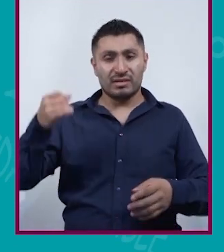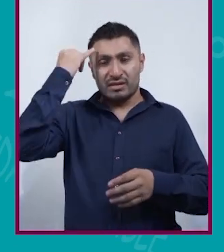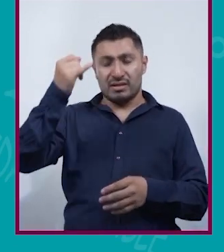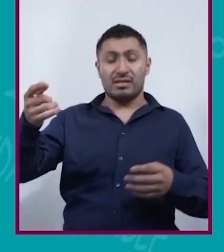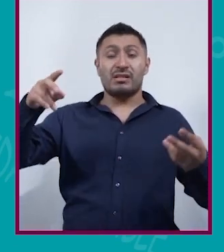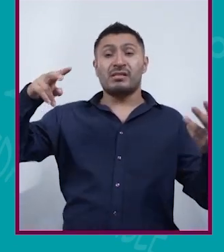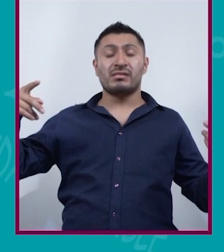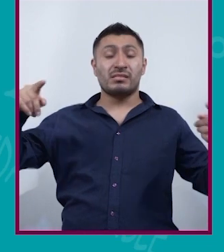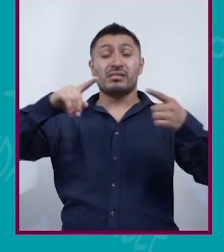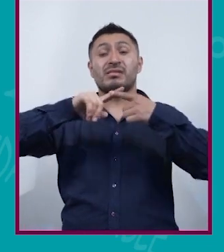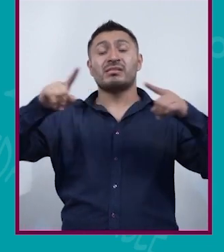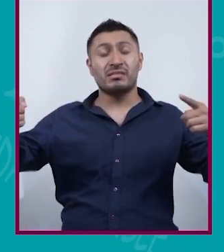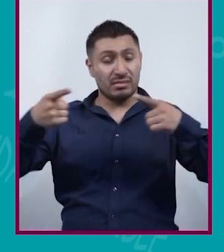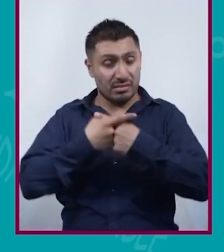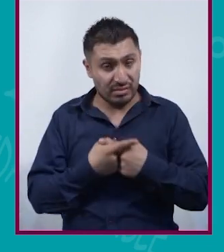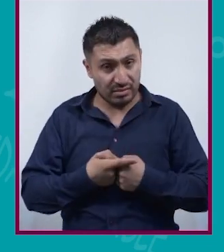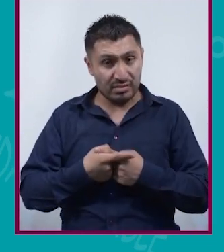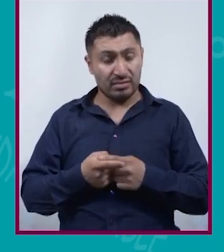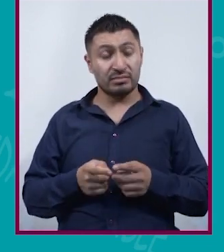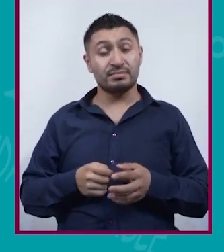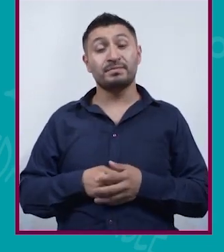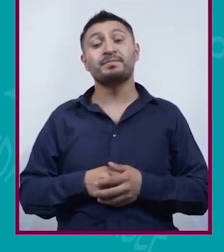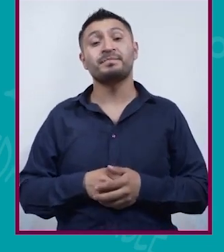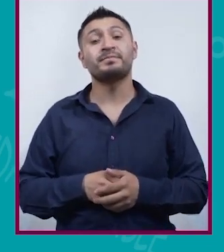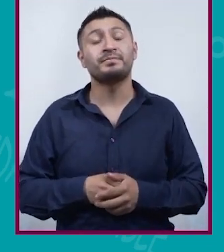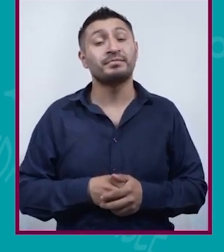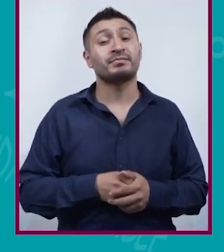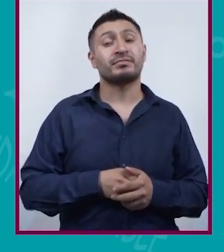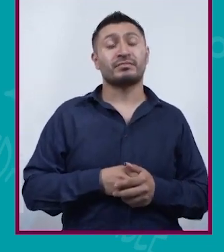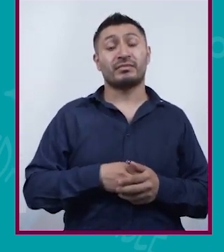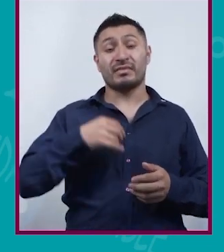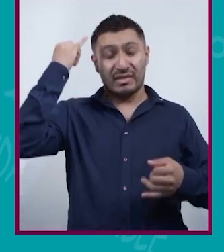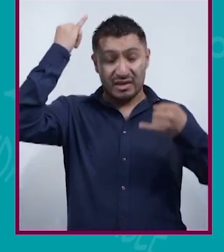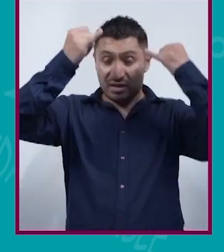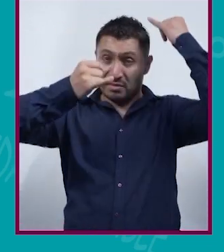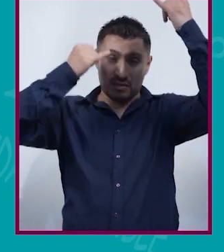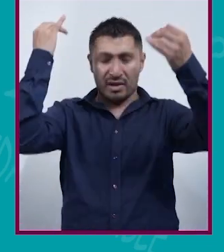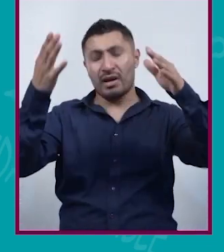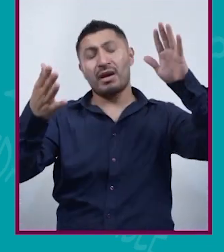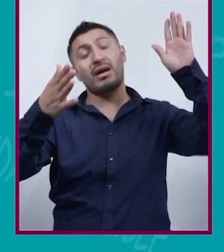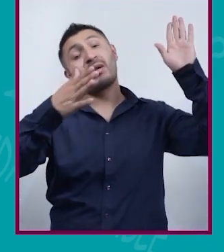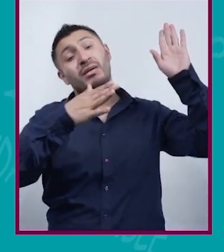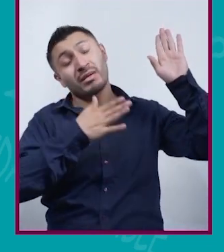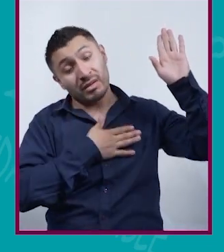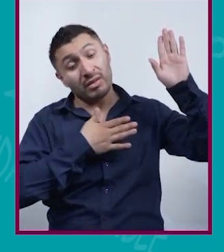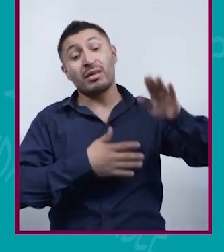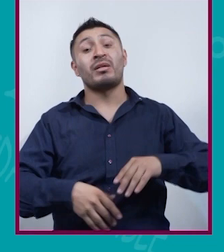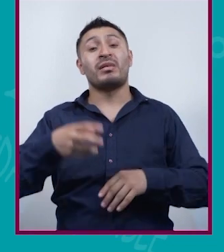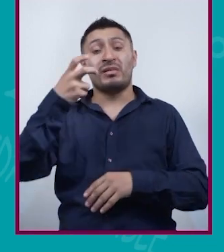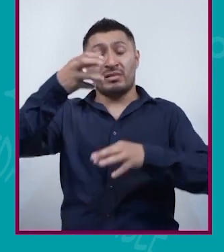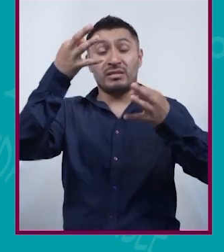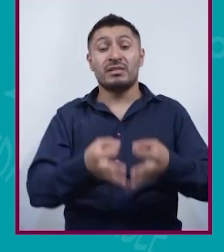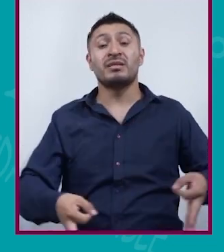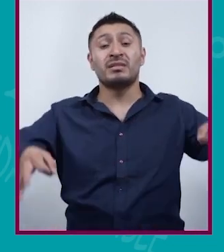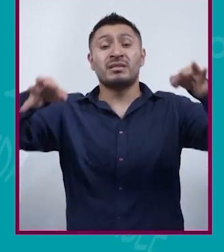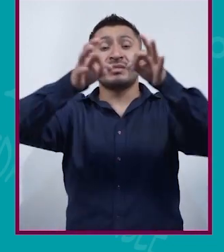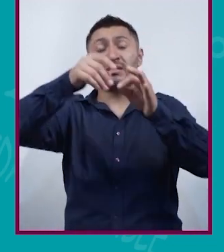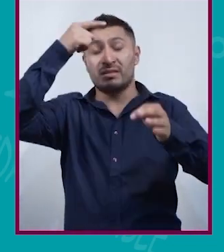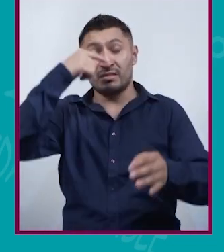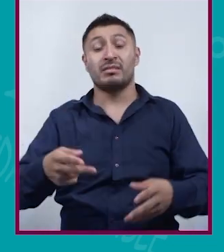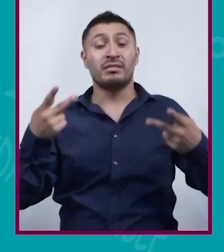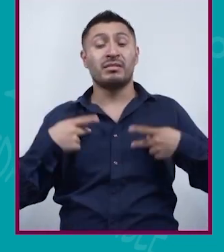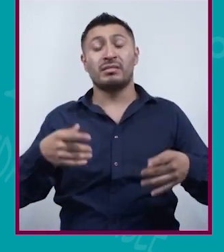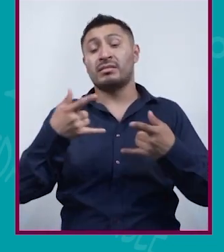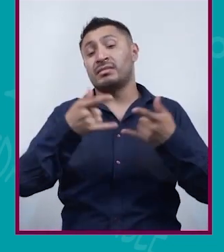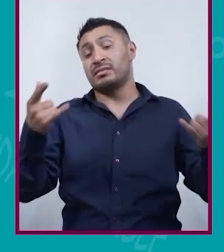tener opositores serios, dignos, propositivos, imaginativos, comprometidos, eso es lo importante